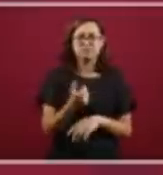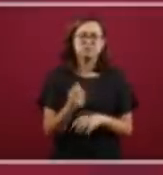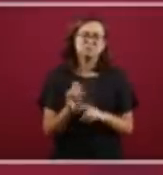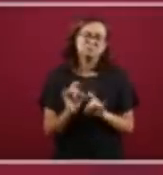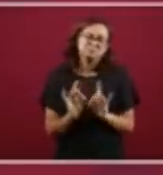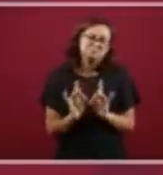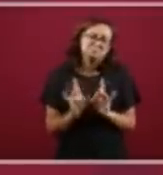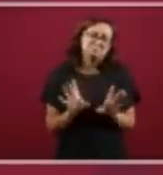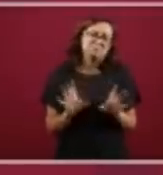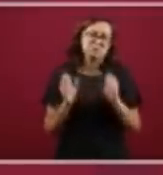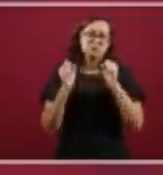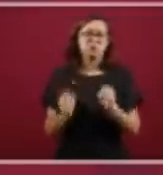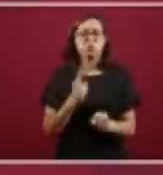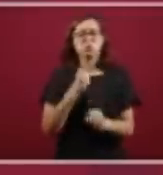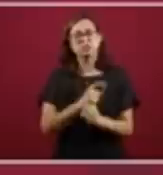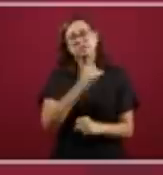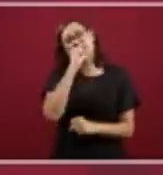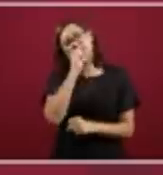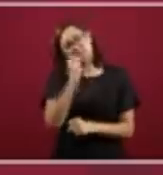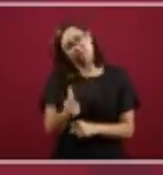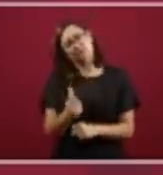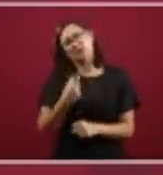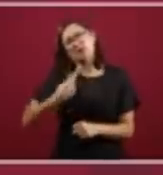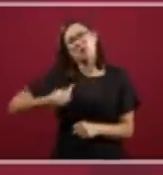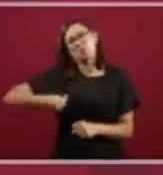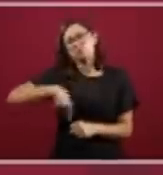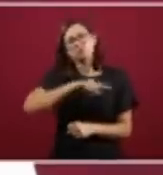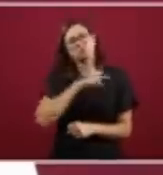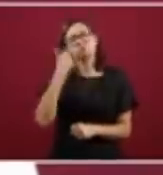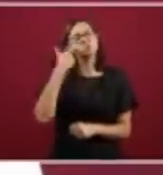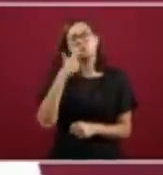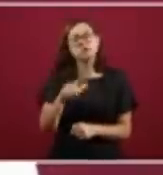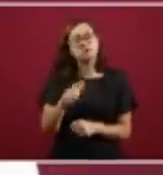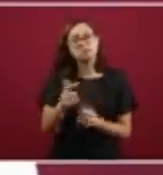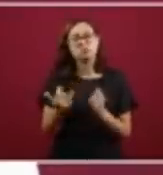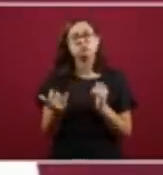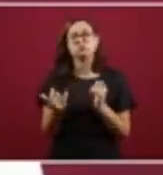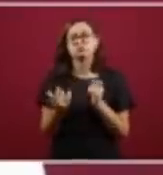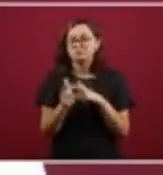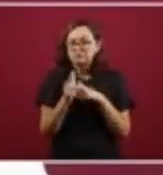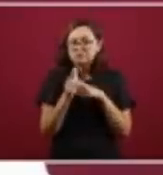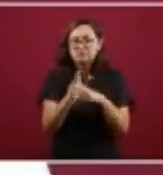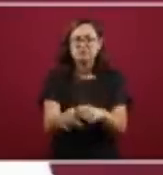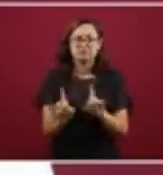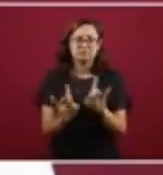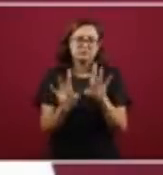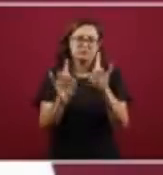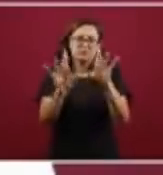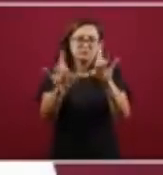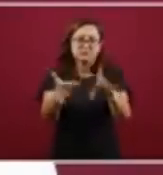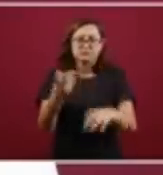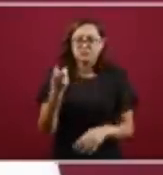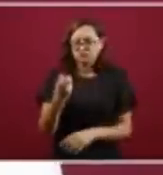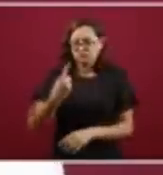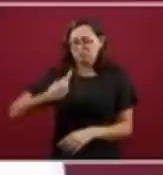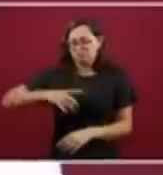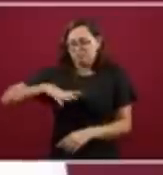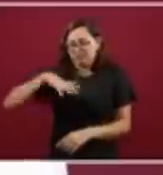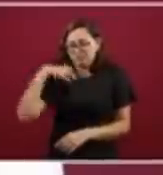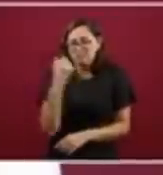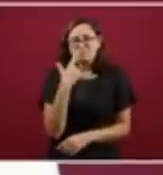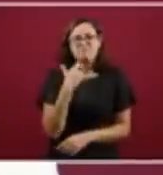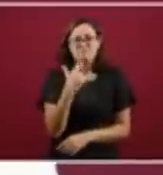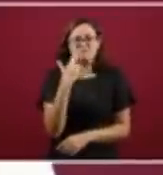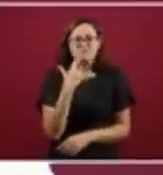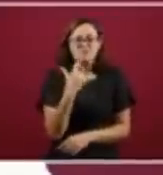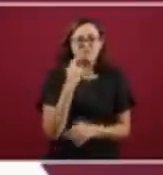de inseguridad y no queremos que esto siga sucediendo. Por eso estamos haciendo un esfuerzo de bancarización